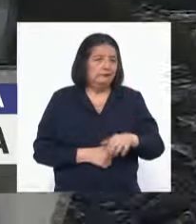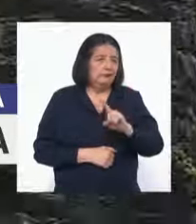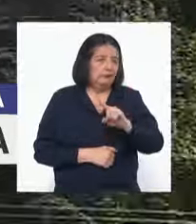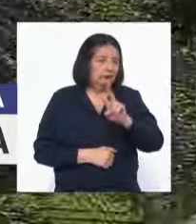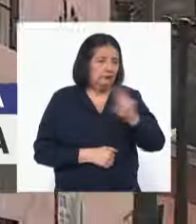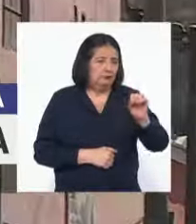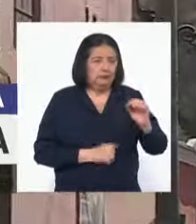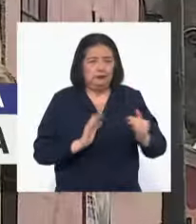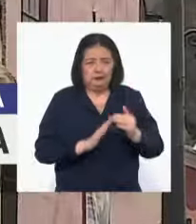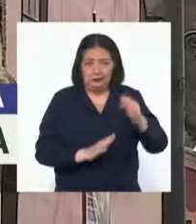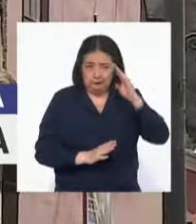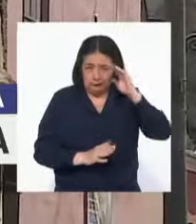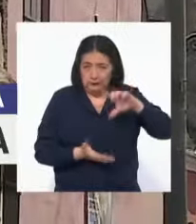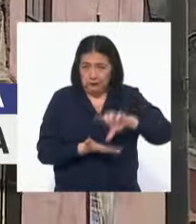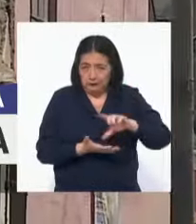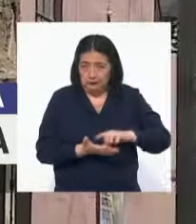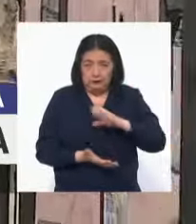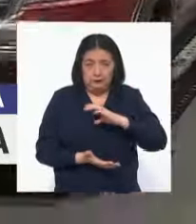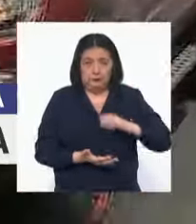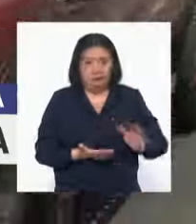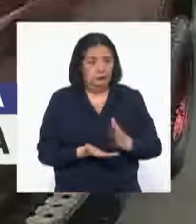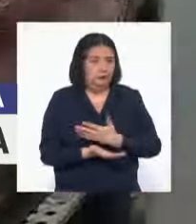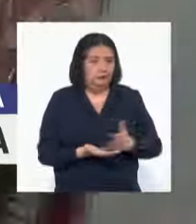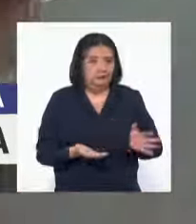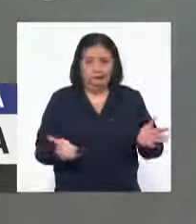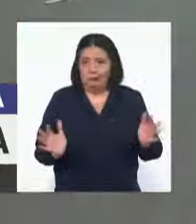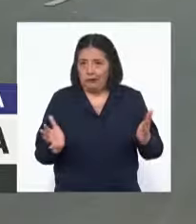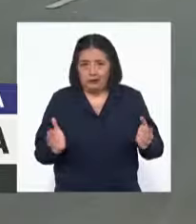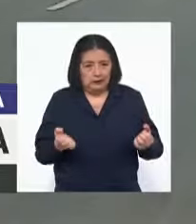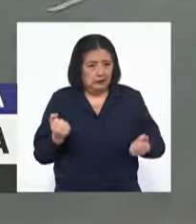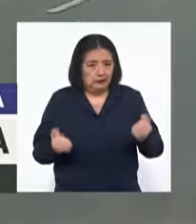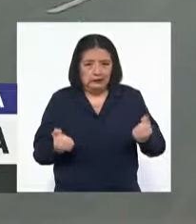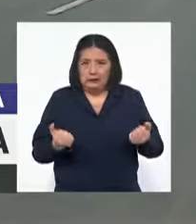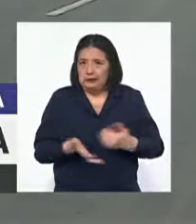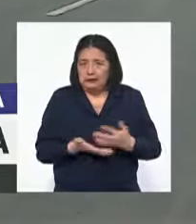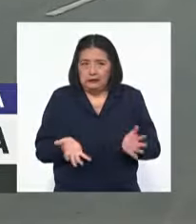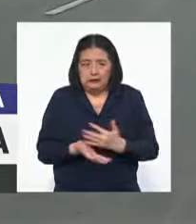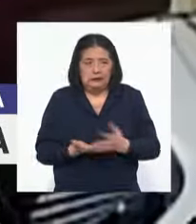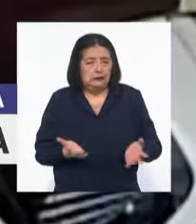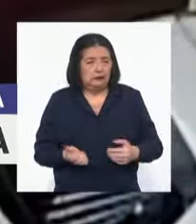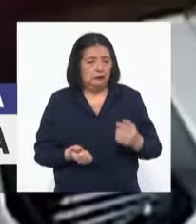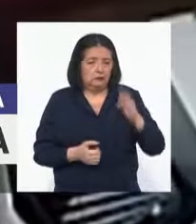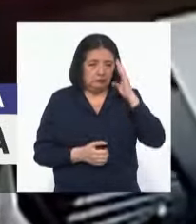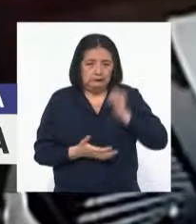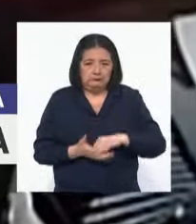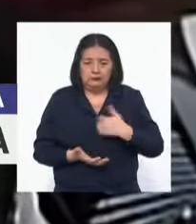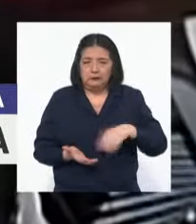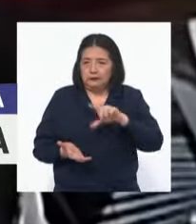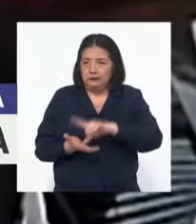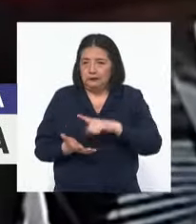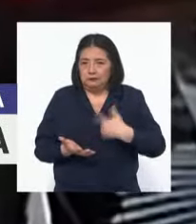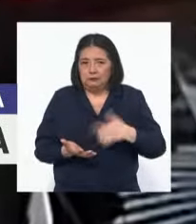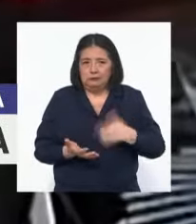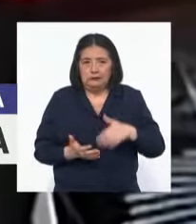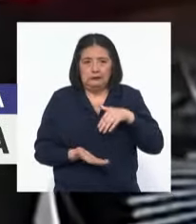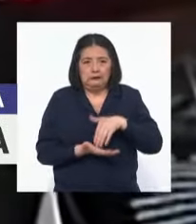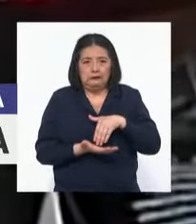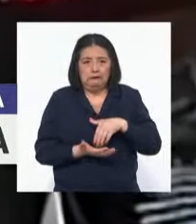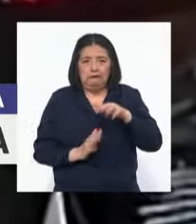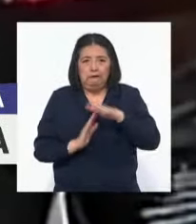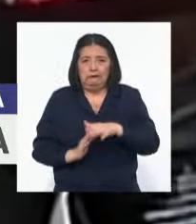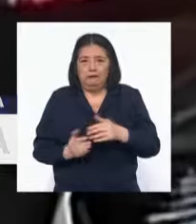120 comisarías en Lima y Callao ya no tienen los vehículos que requieren y la capital se vuelve aún más vulnerable